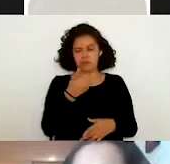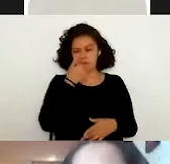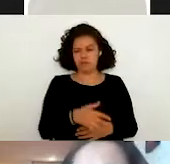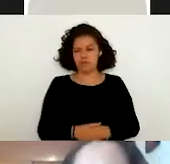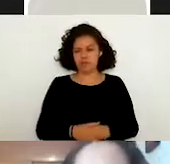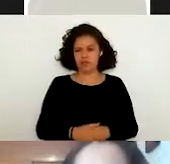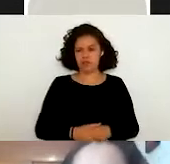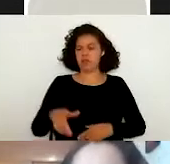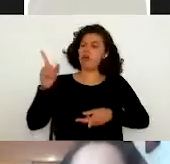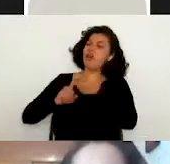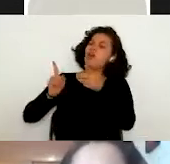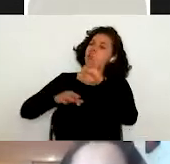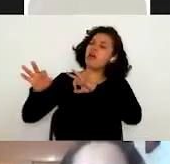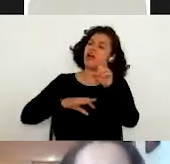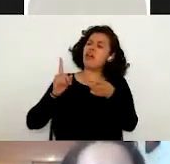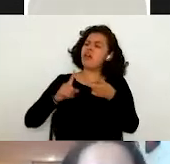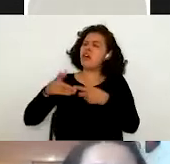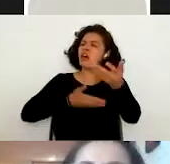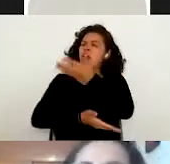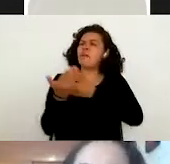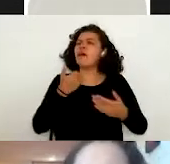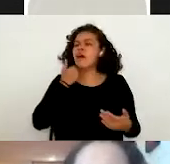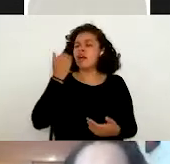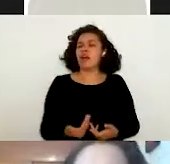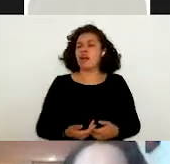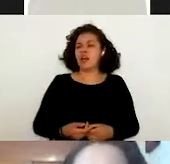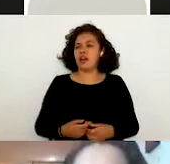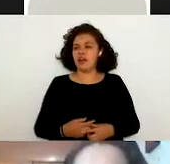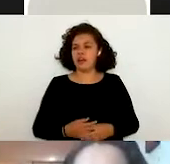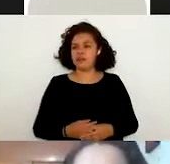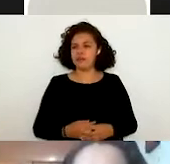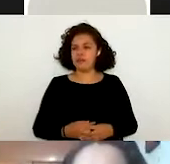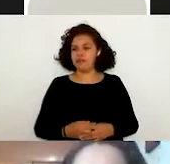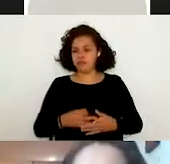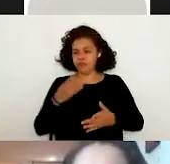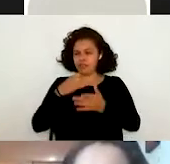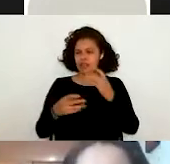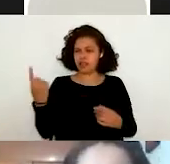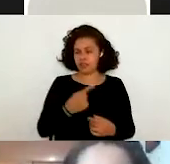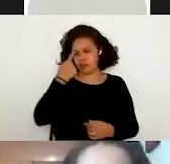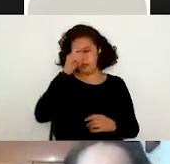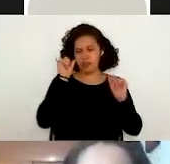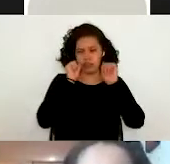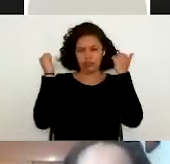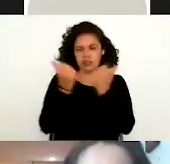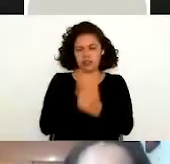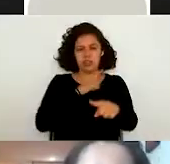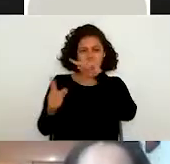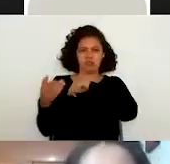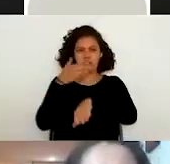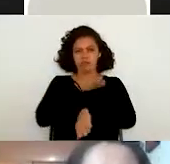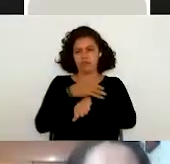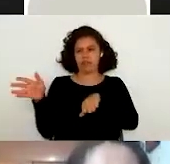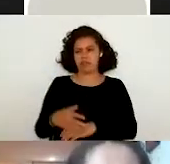estás laborando, si nos quieres compartir un poco? ¿Y qué crees que le falta? En la Asociación Mexicana de la Cruz Blanca.